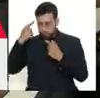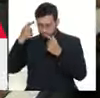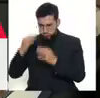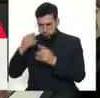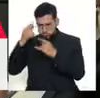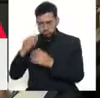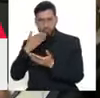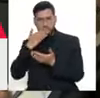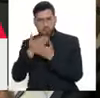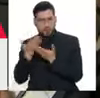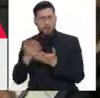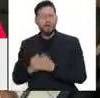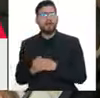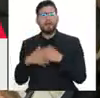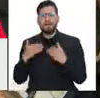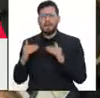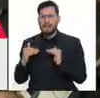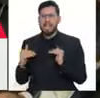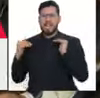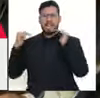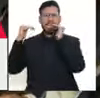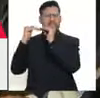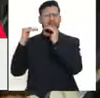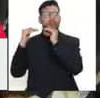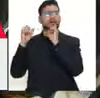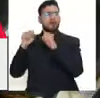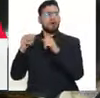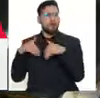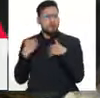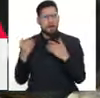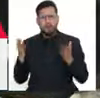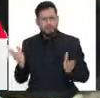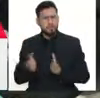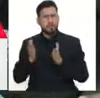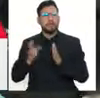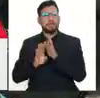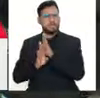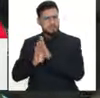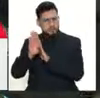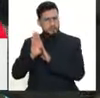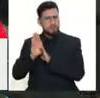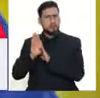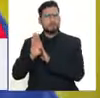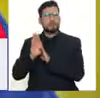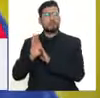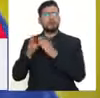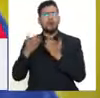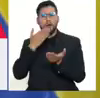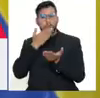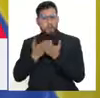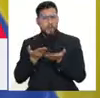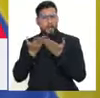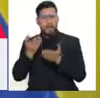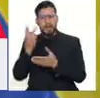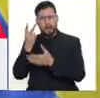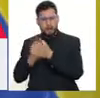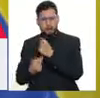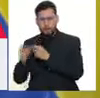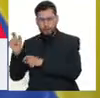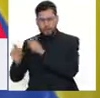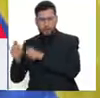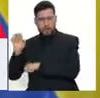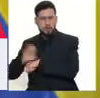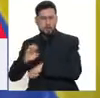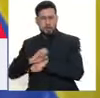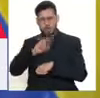decisiones necesarias al más alto nivel para impulsar el desarrollo y bienestar de ambas